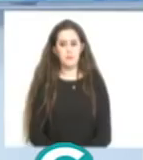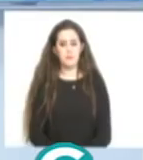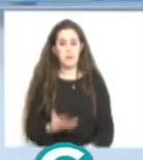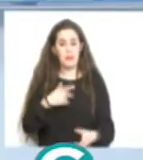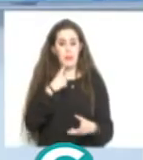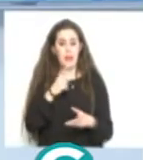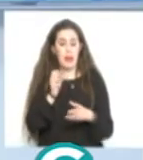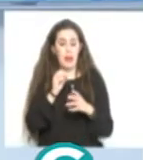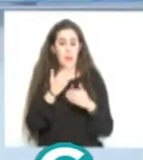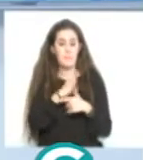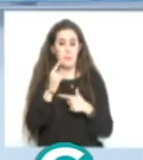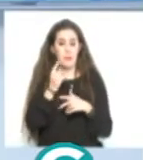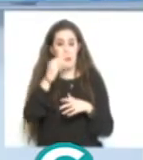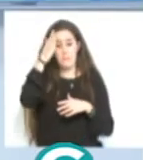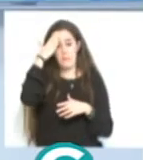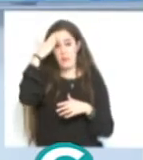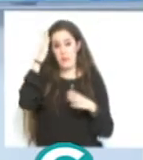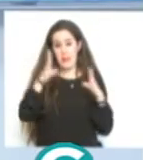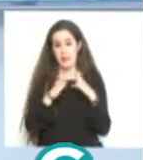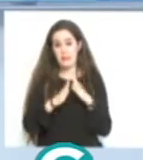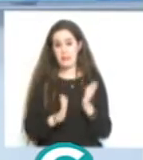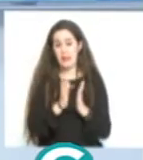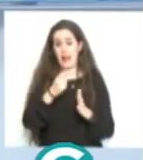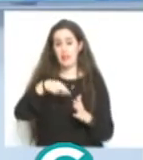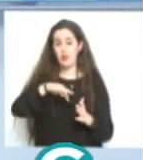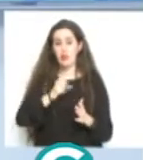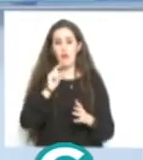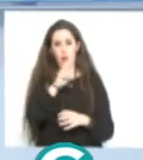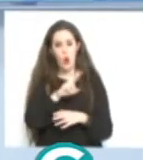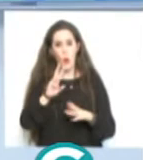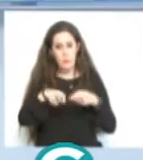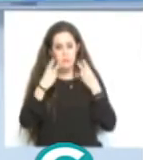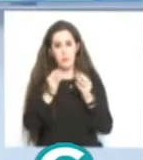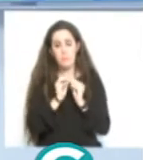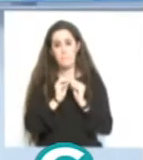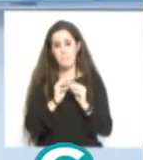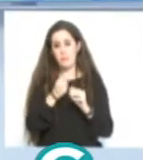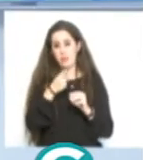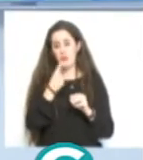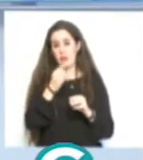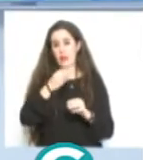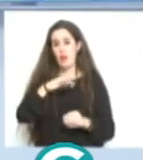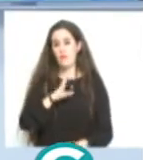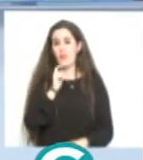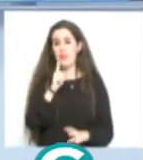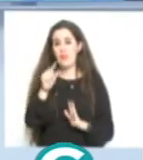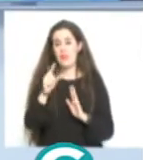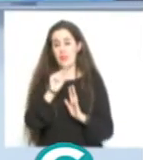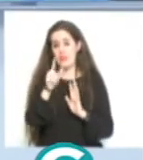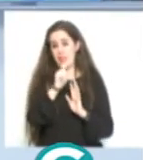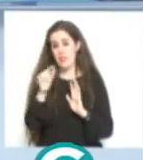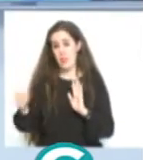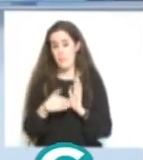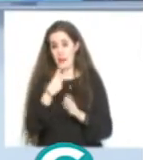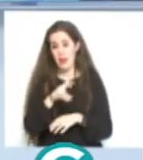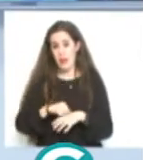Y la portada principal de la iglesia de San Antonio será recuperada a través del método de crowdfunding. Los 100.000 euros que cuesta